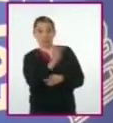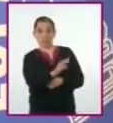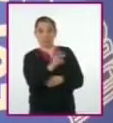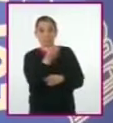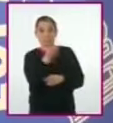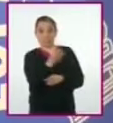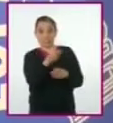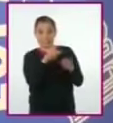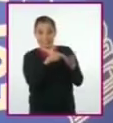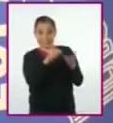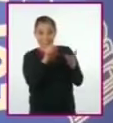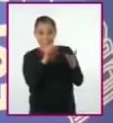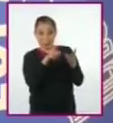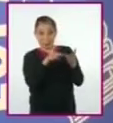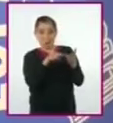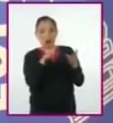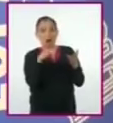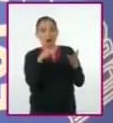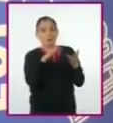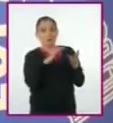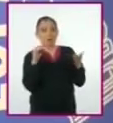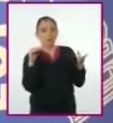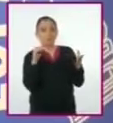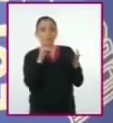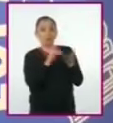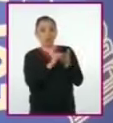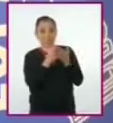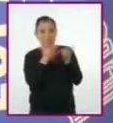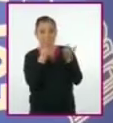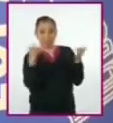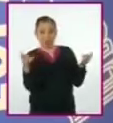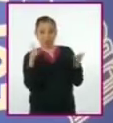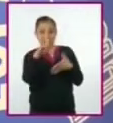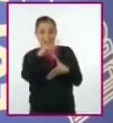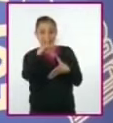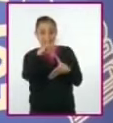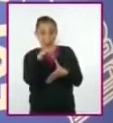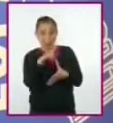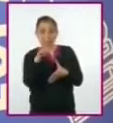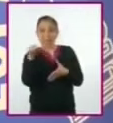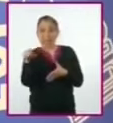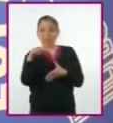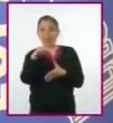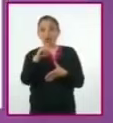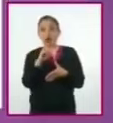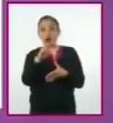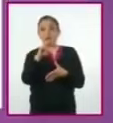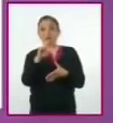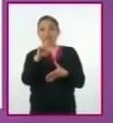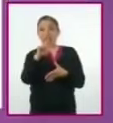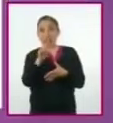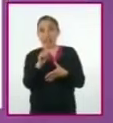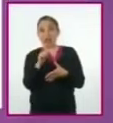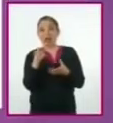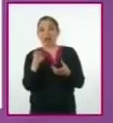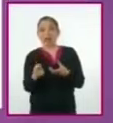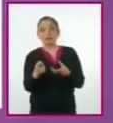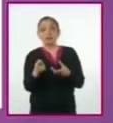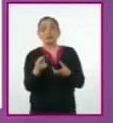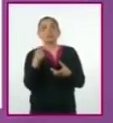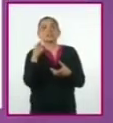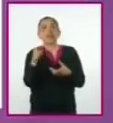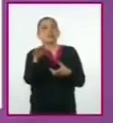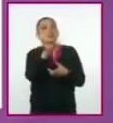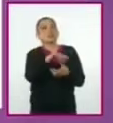este aspecto es en donde se plasma en los cuentos latinoamericanos y en la novela a qué